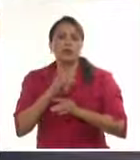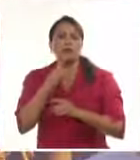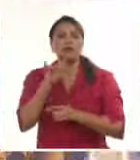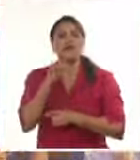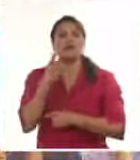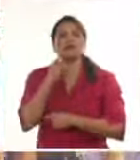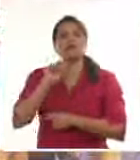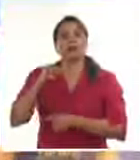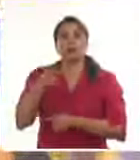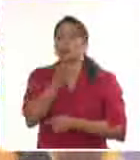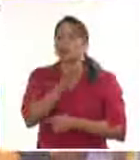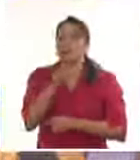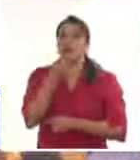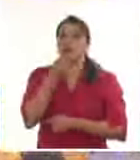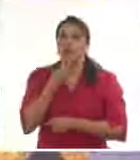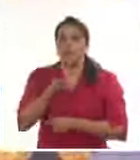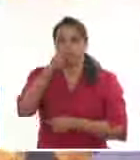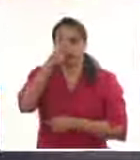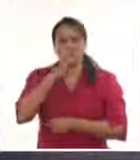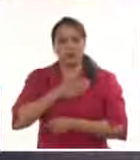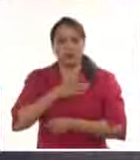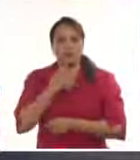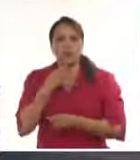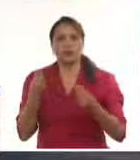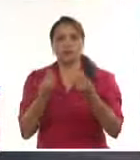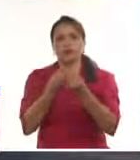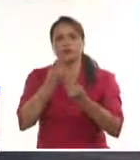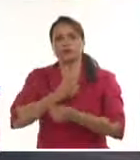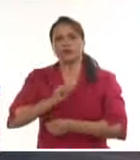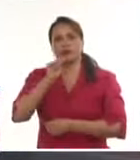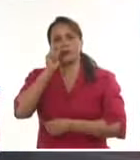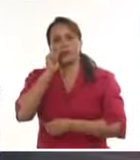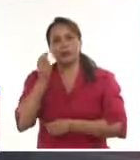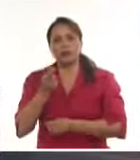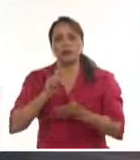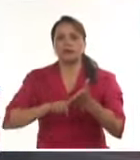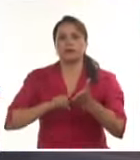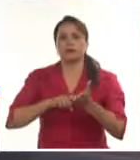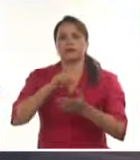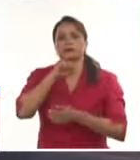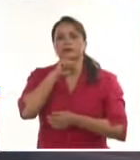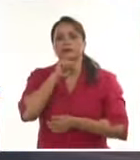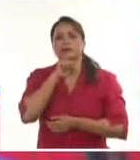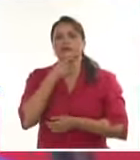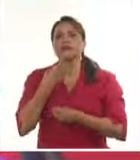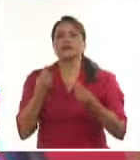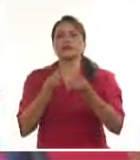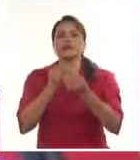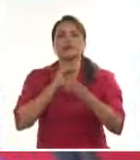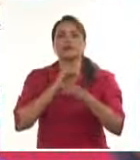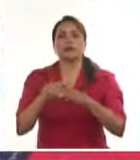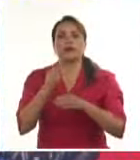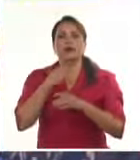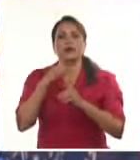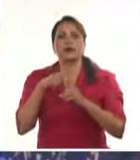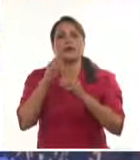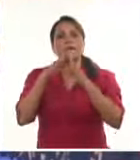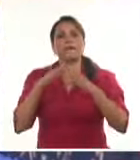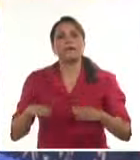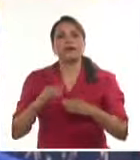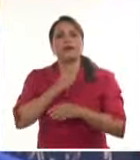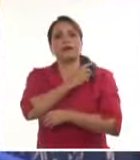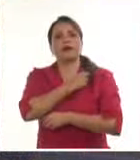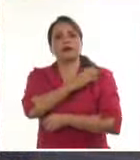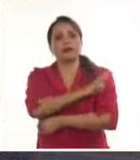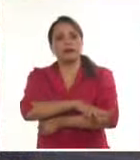nosotros mismos, junto a nuestros hijos, junto a nuestros padres, junto a nuestros hermanos y nuestra tierra amada. Paz para el pueblo de